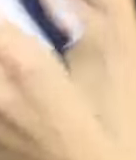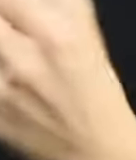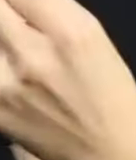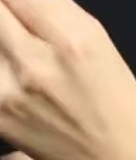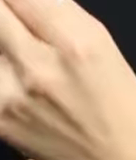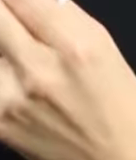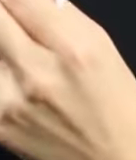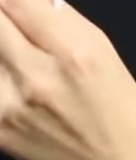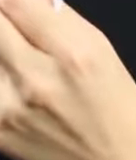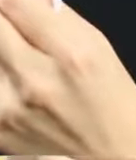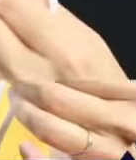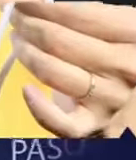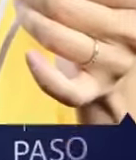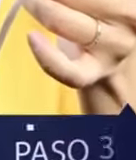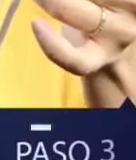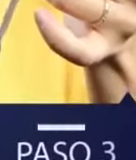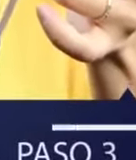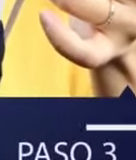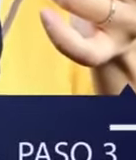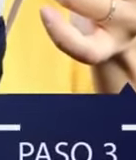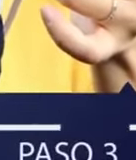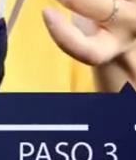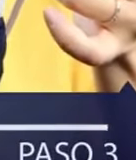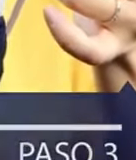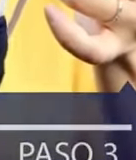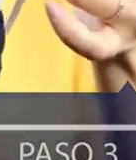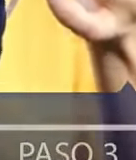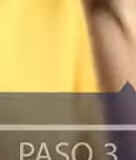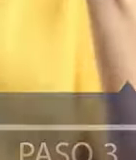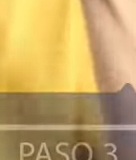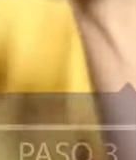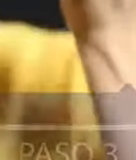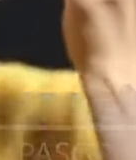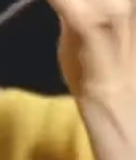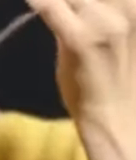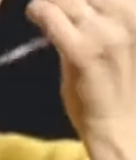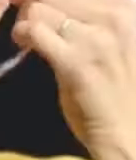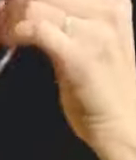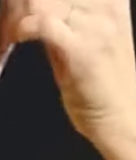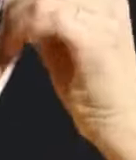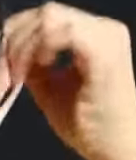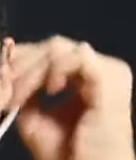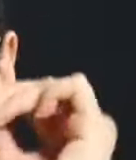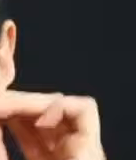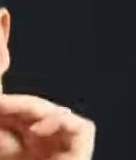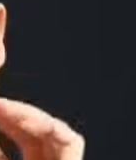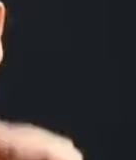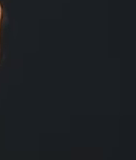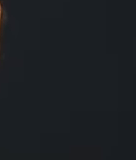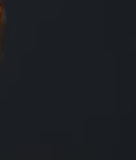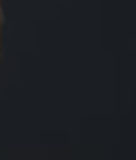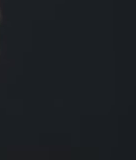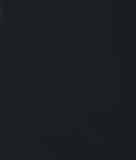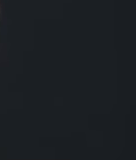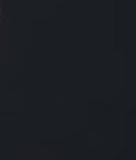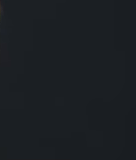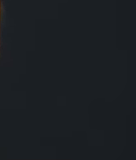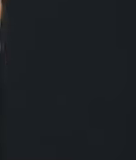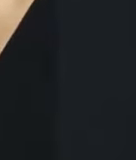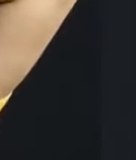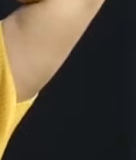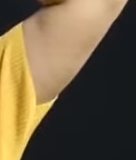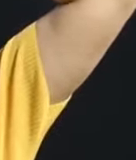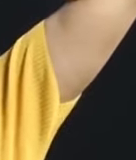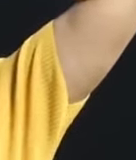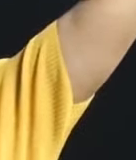mascarilla esté en buen estado. Paso 3. Tome la mascarilla por las tiras y sujétela alrededor de las orejas